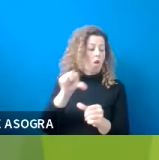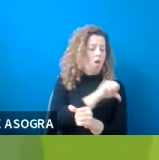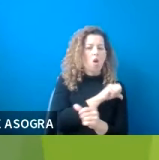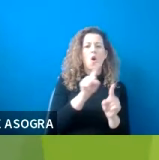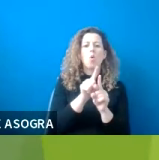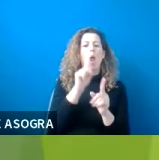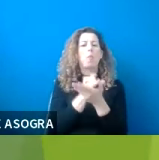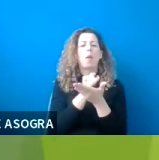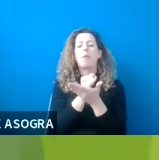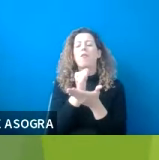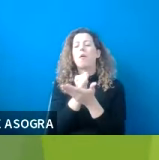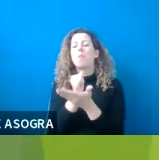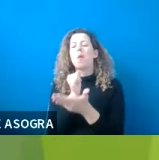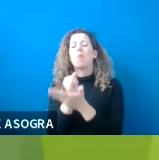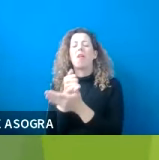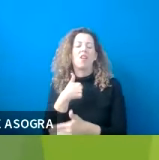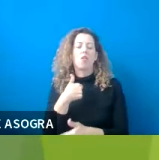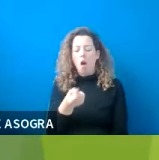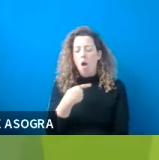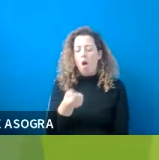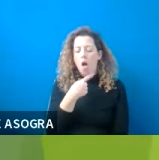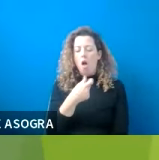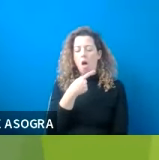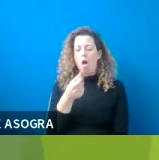conejillo de indias, llevándome a pastillas.